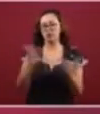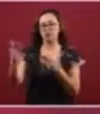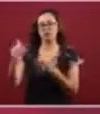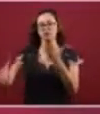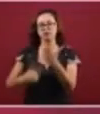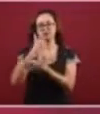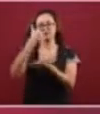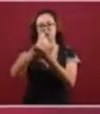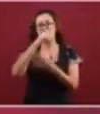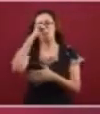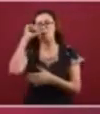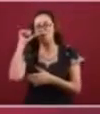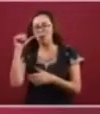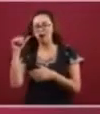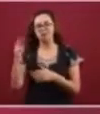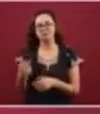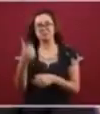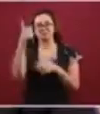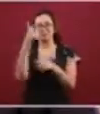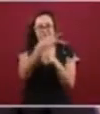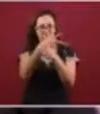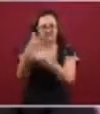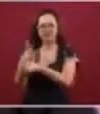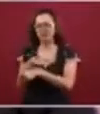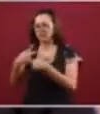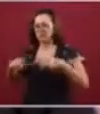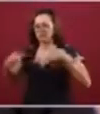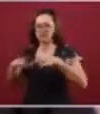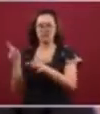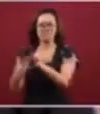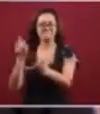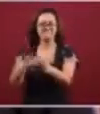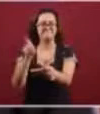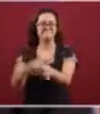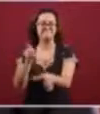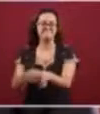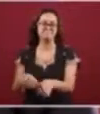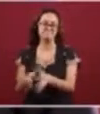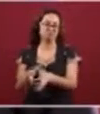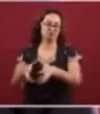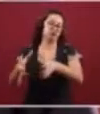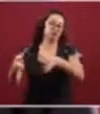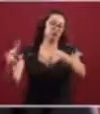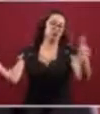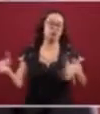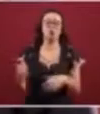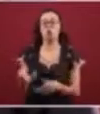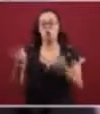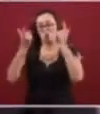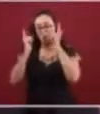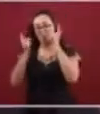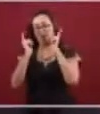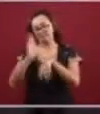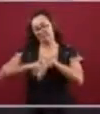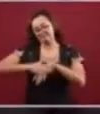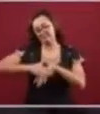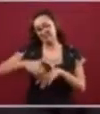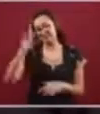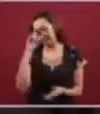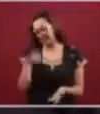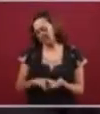Juárez. Y creemos que van a irse incrementando nuestros suscriptores gracias a esos nuevos productos y a